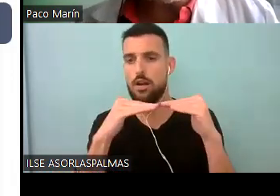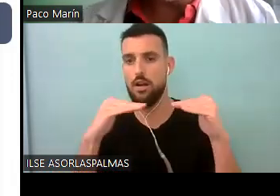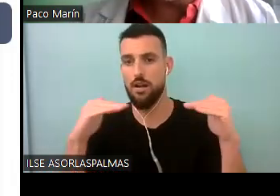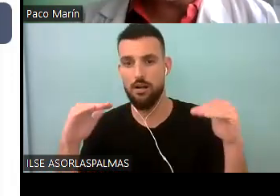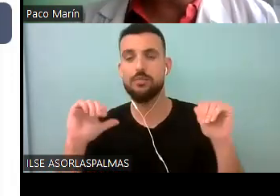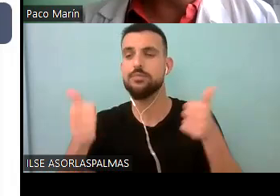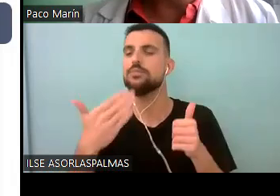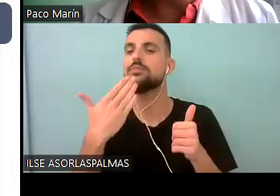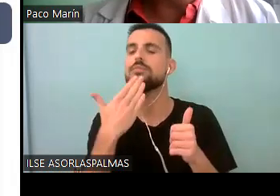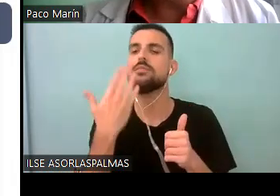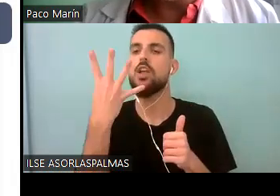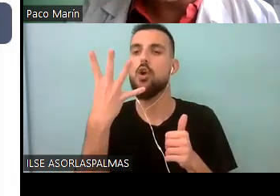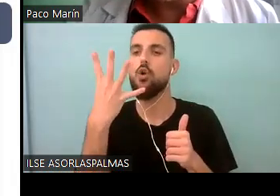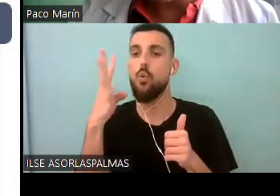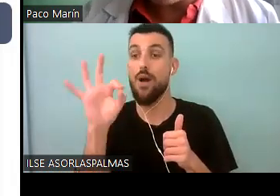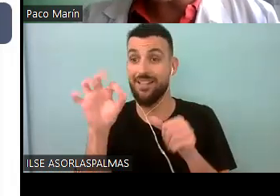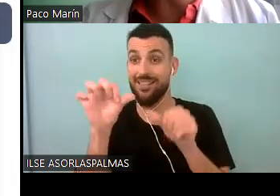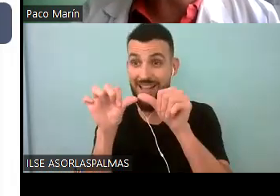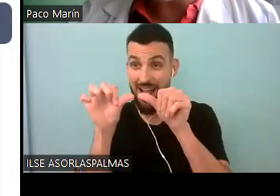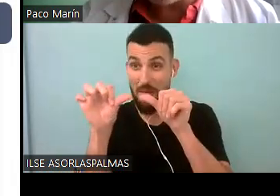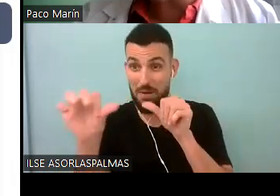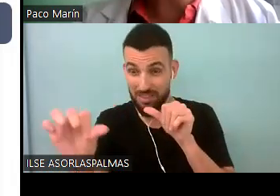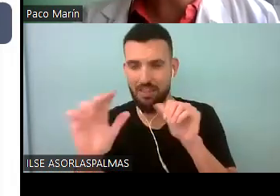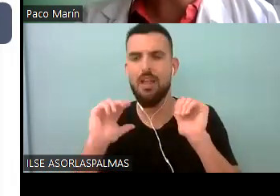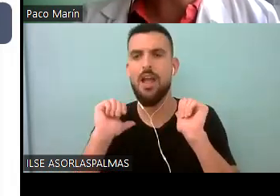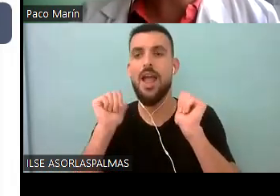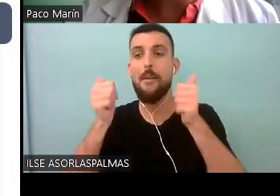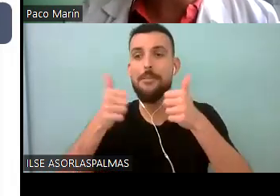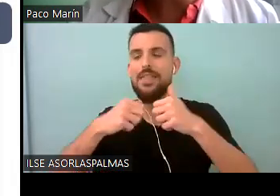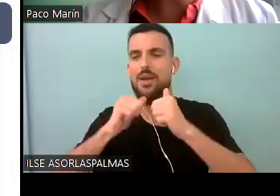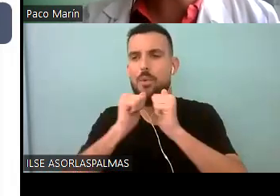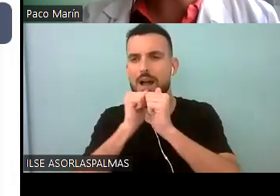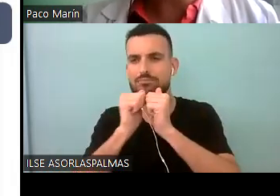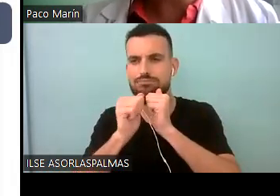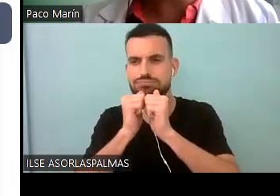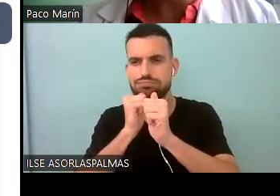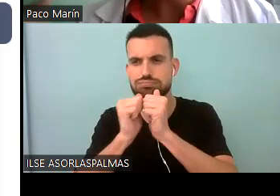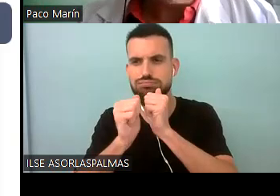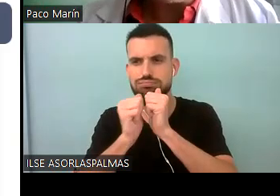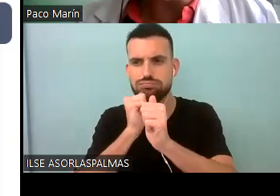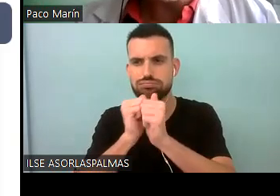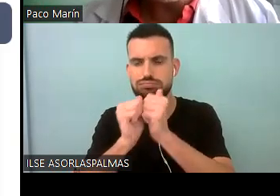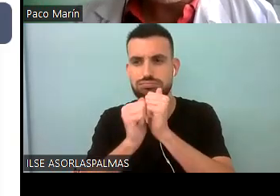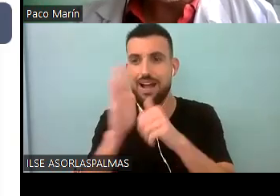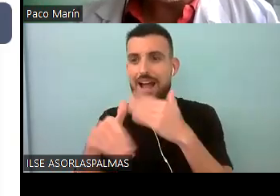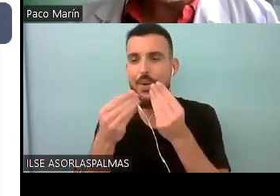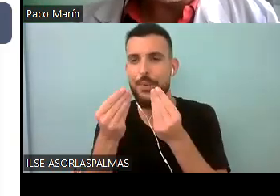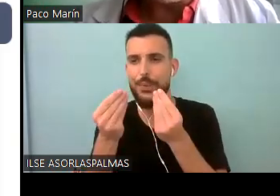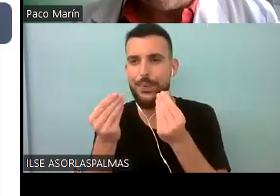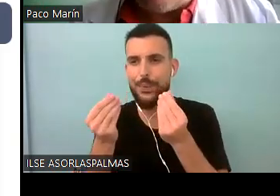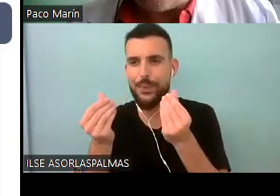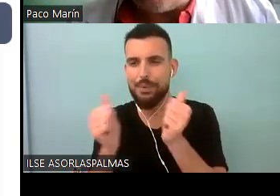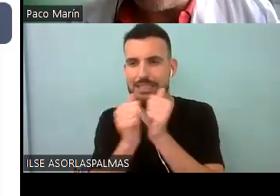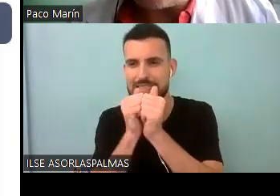óseo, es decir, lo que se va erosionando el hueso y el calcio que se va perdiendo supera a